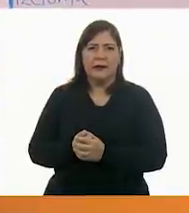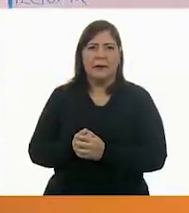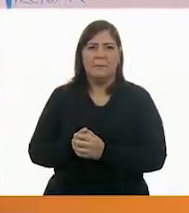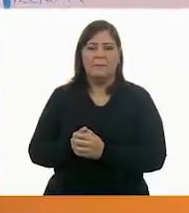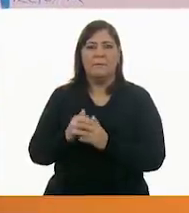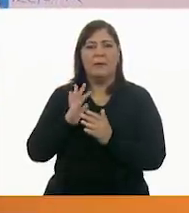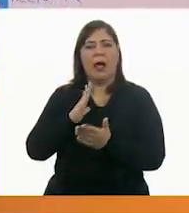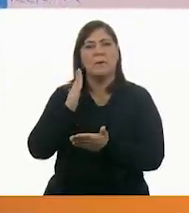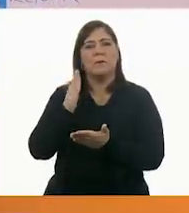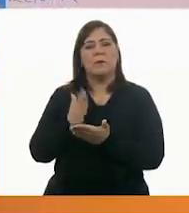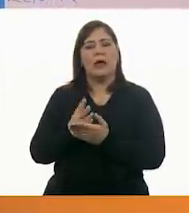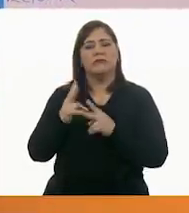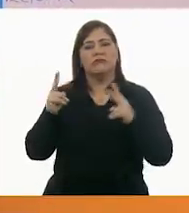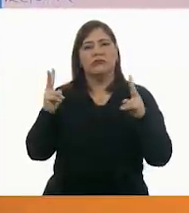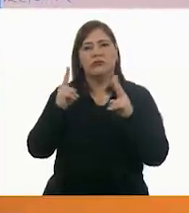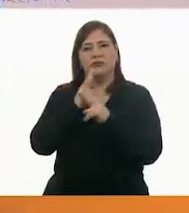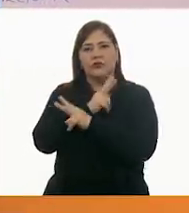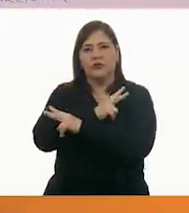Paramos y